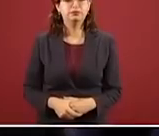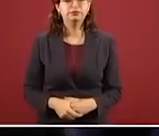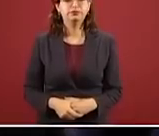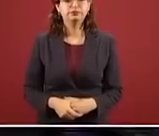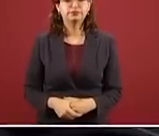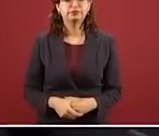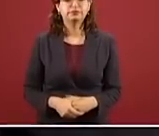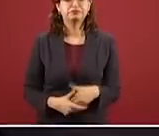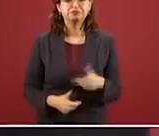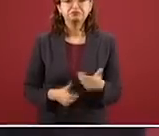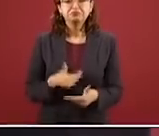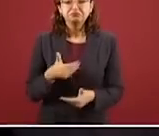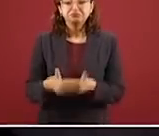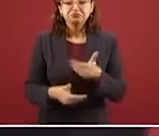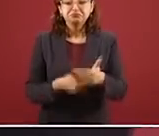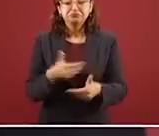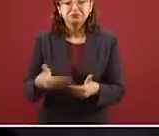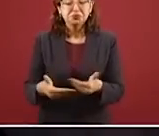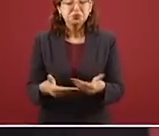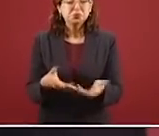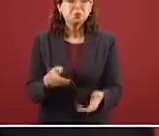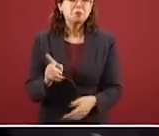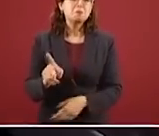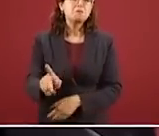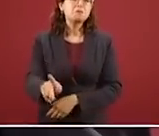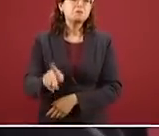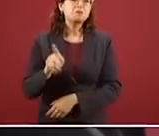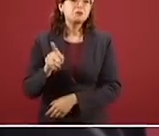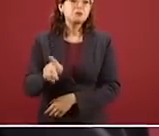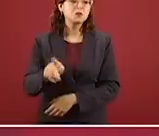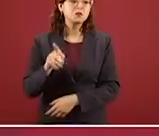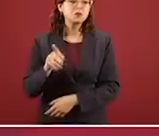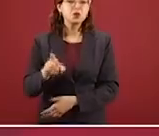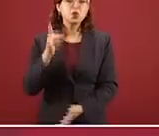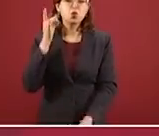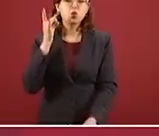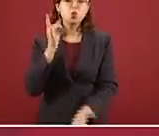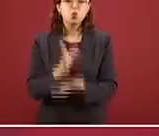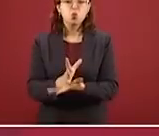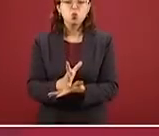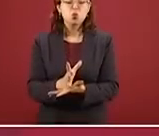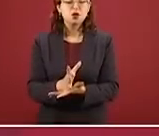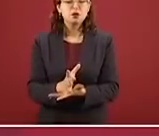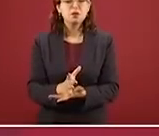Y al final, pura simulación para